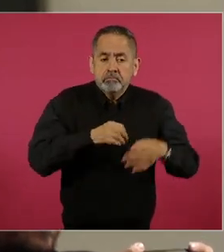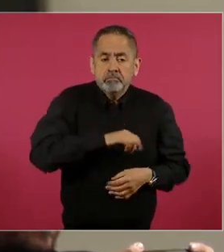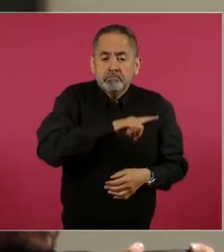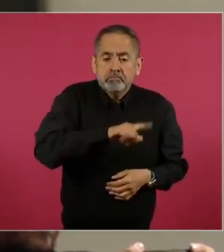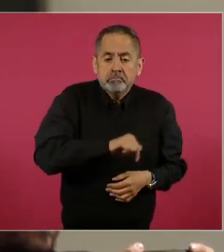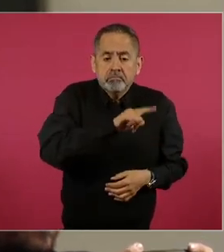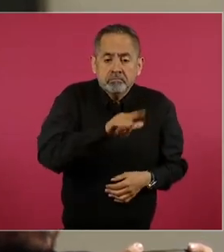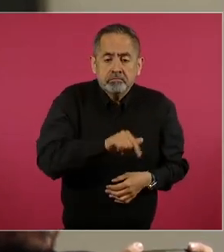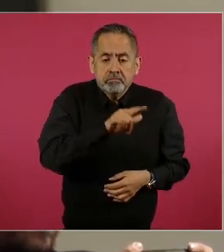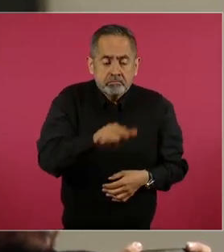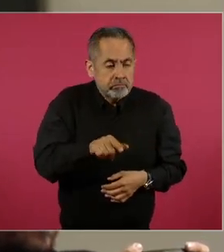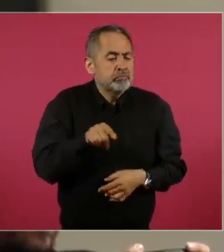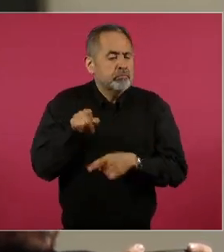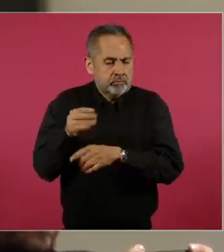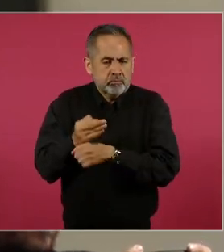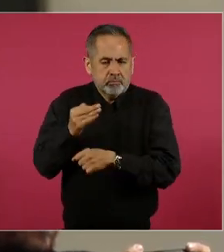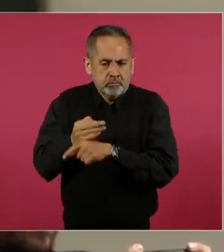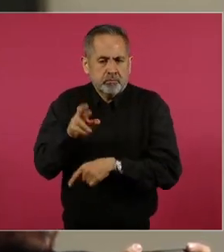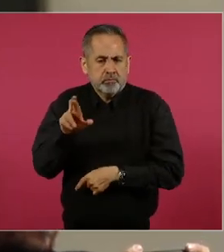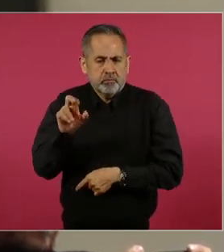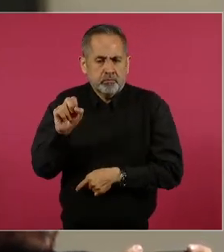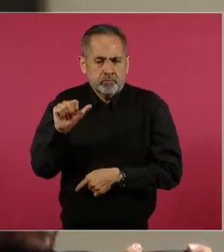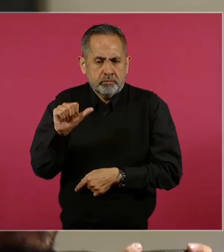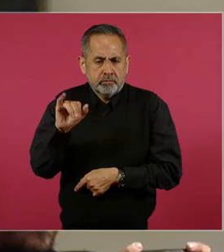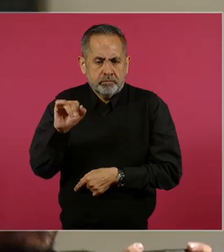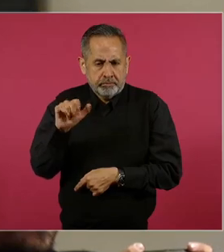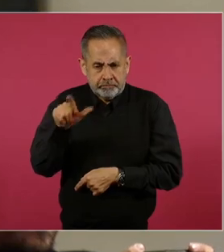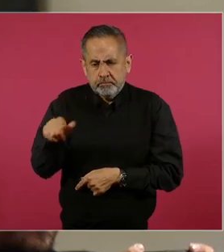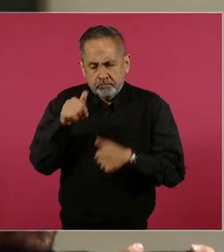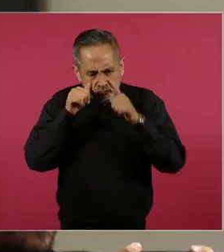dando causa de Rosa Isela por medio